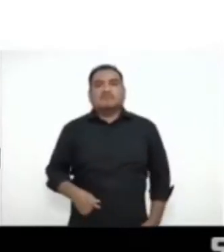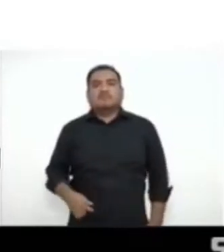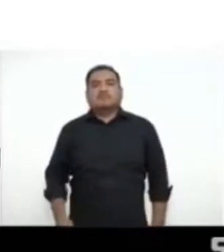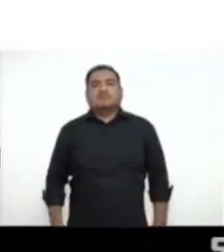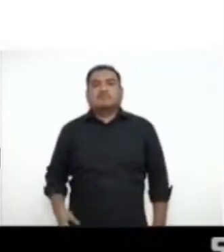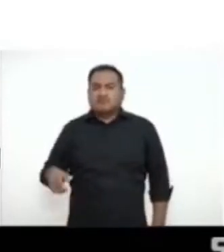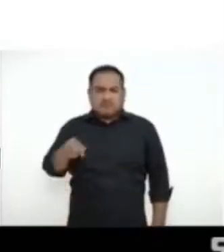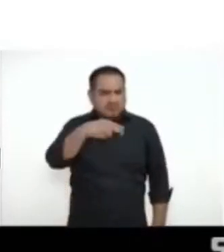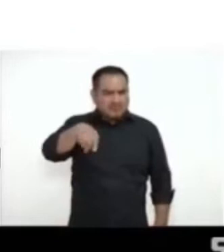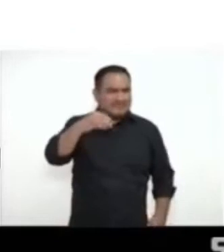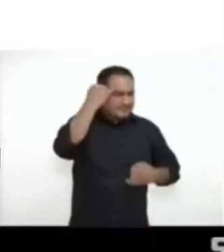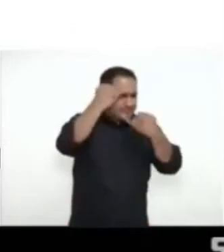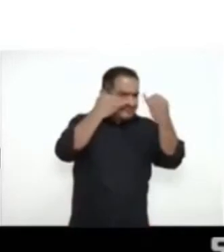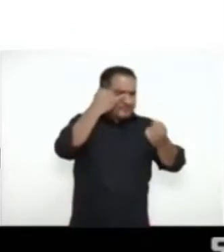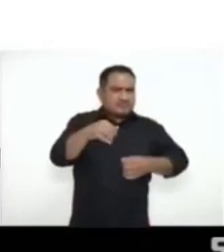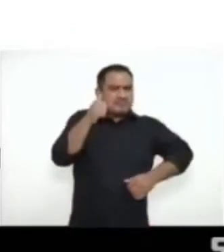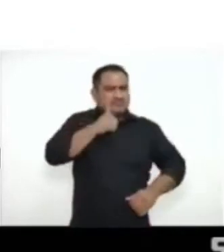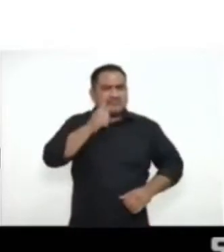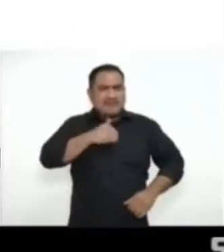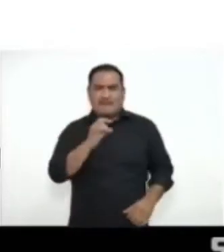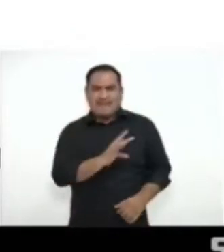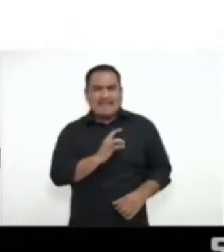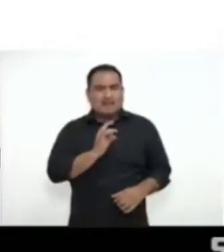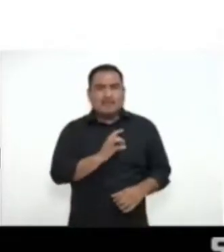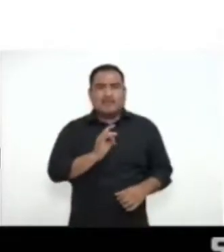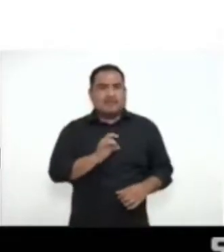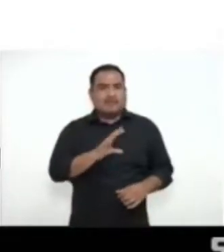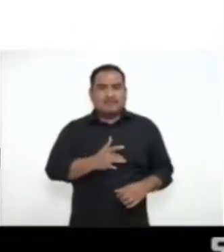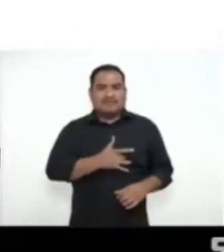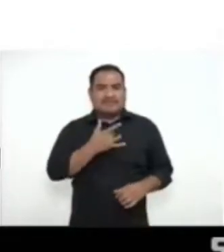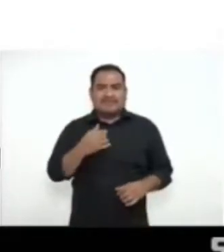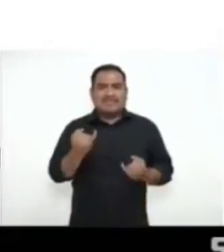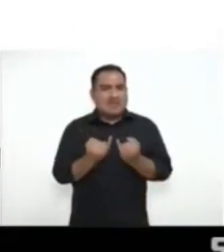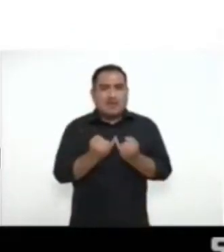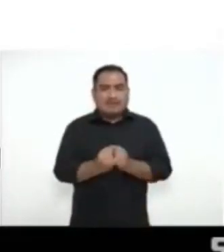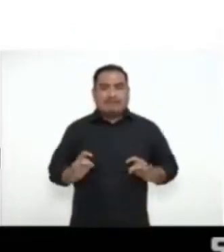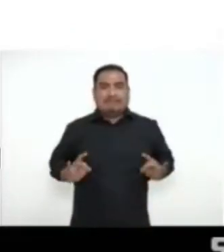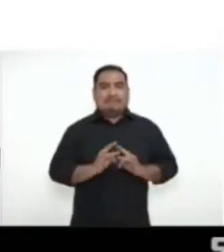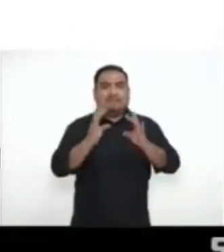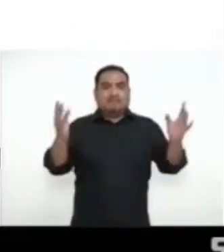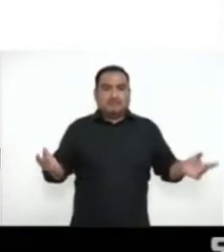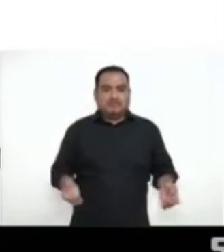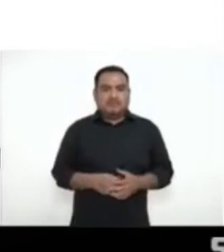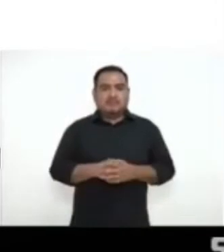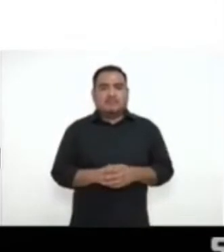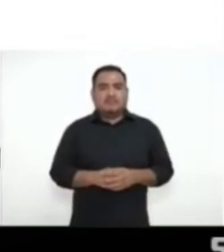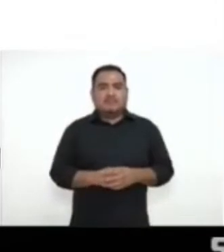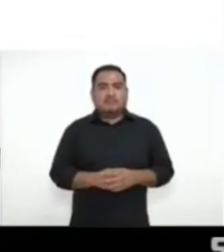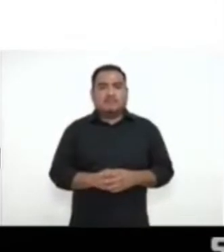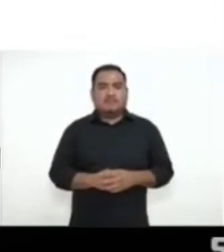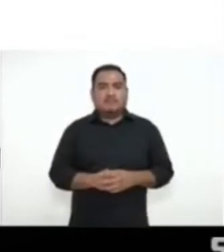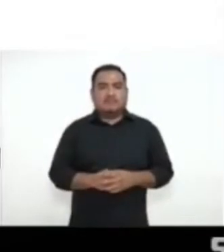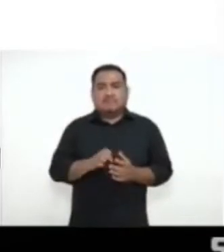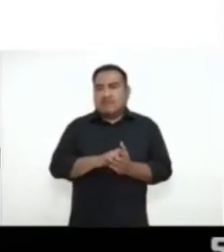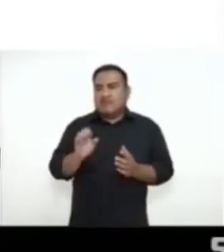de miedo constante. Puede ser un biochoc o pueden ser situaciones continuadas.